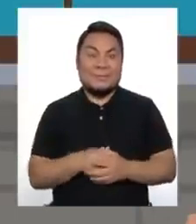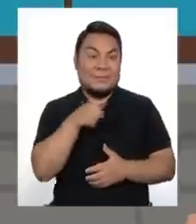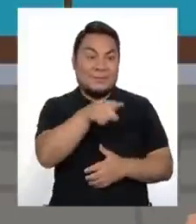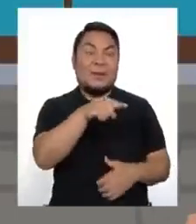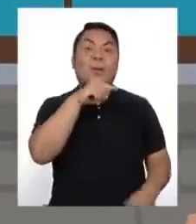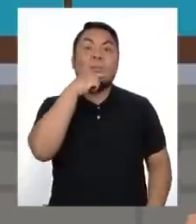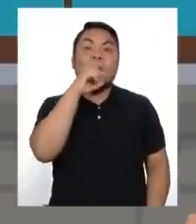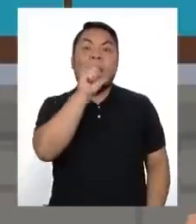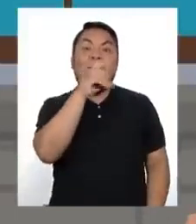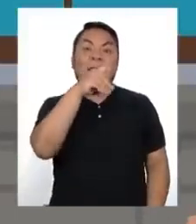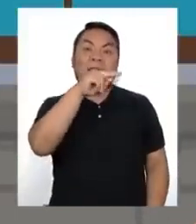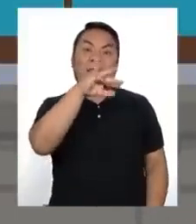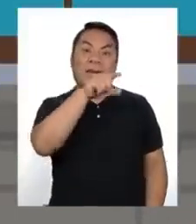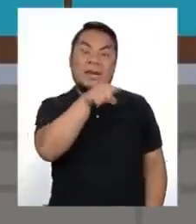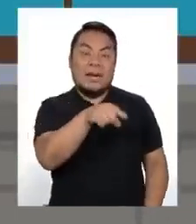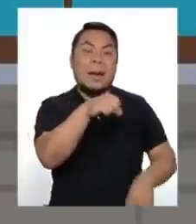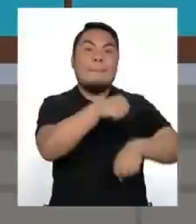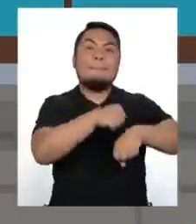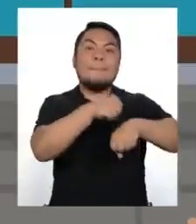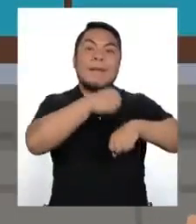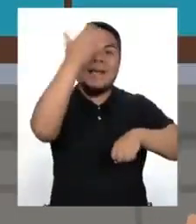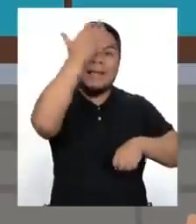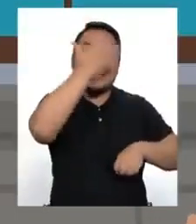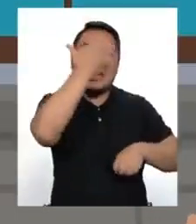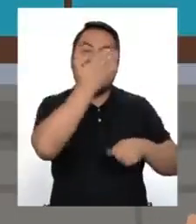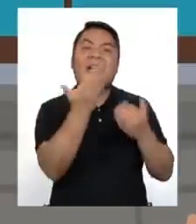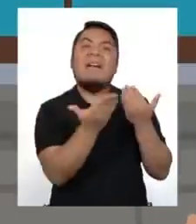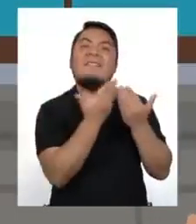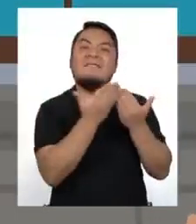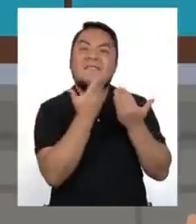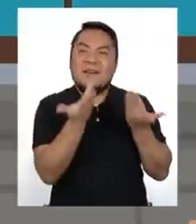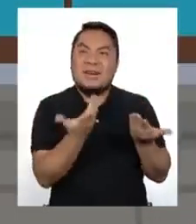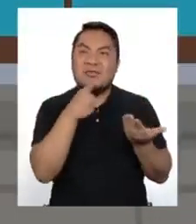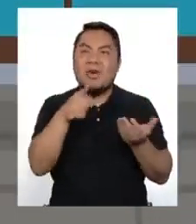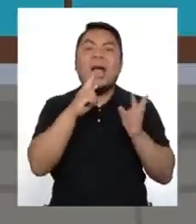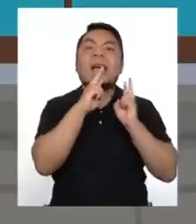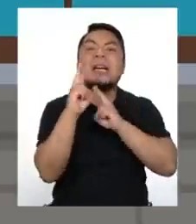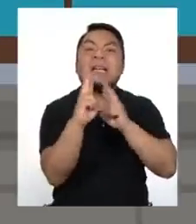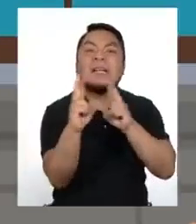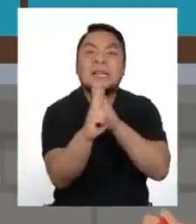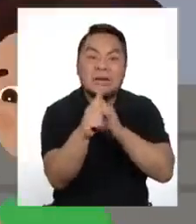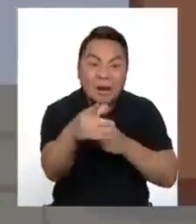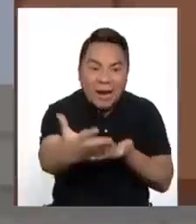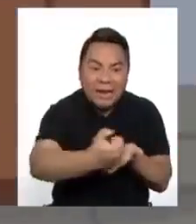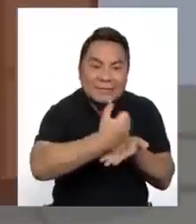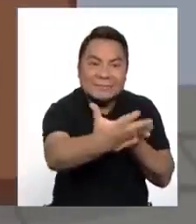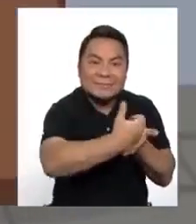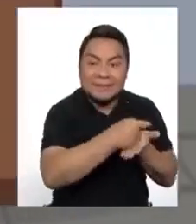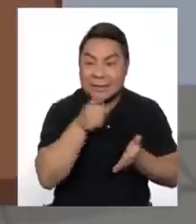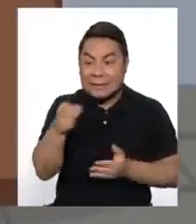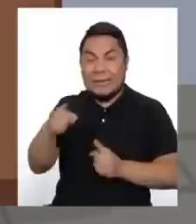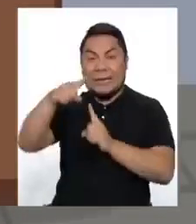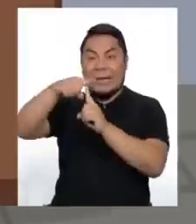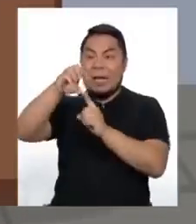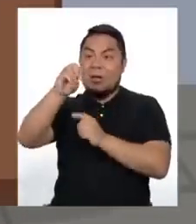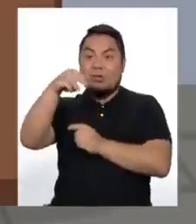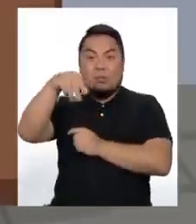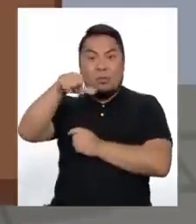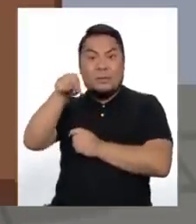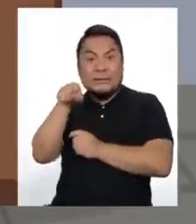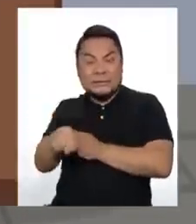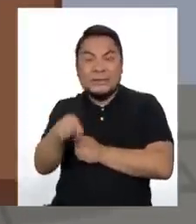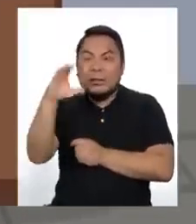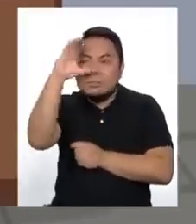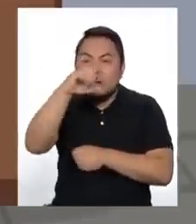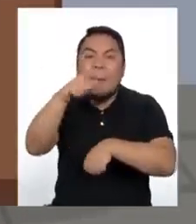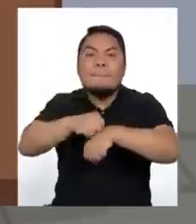Andrea encontró las piedras negras con facilidad en el borde del río. Tomás, en cambio, para encontrar las